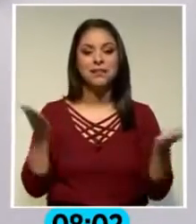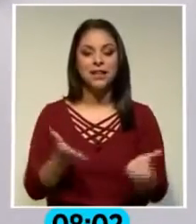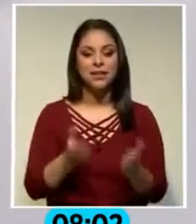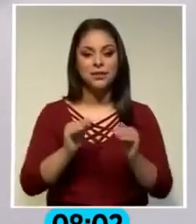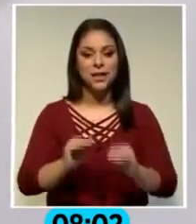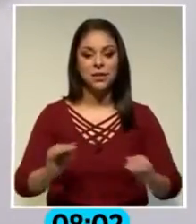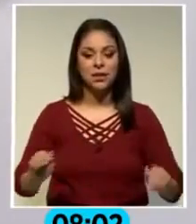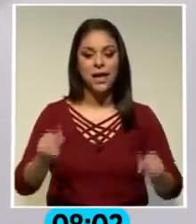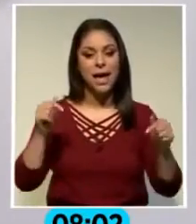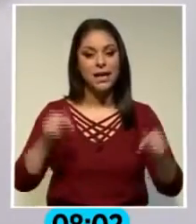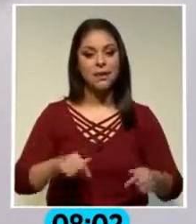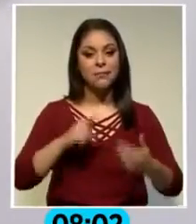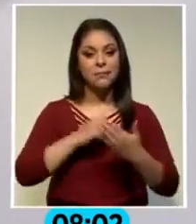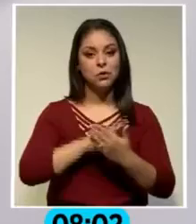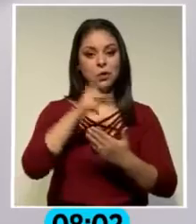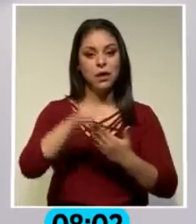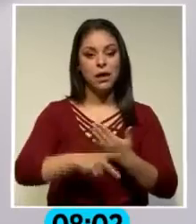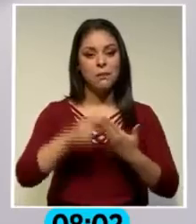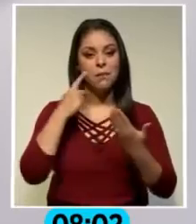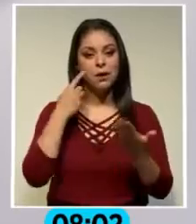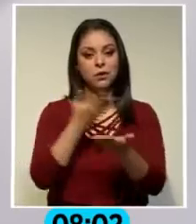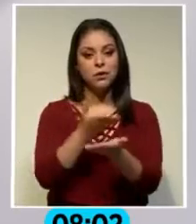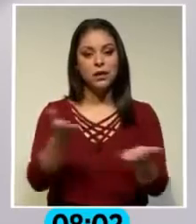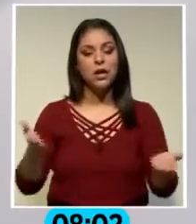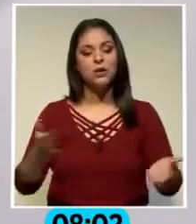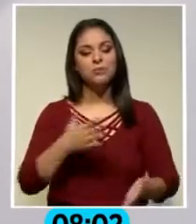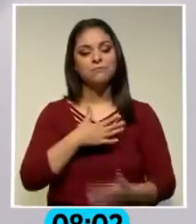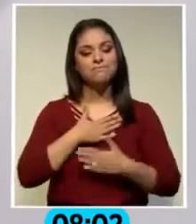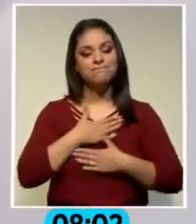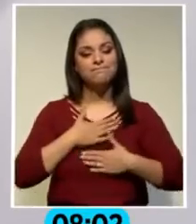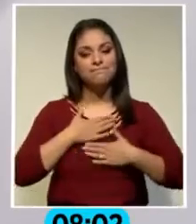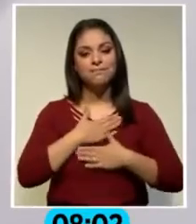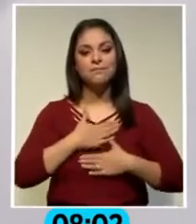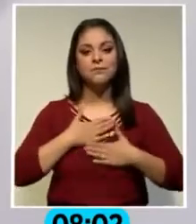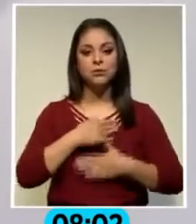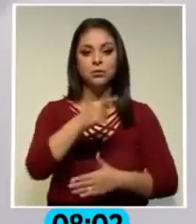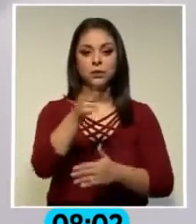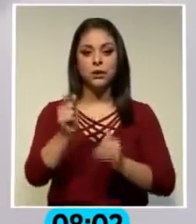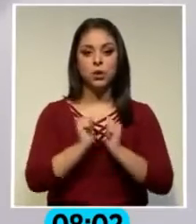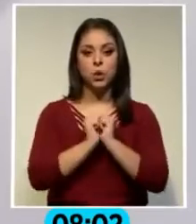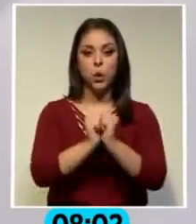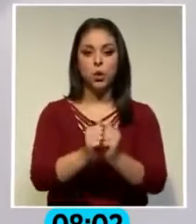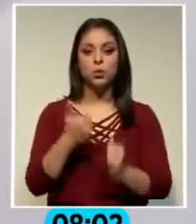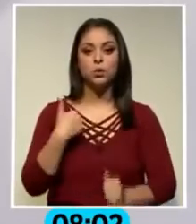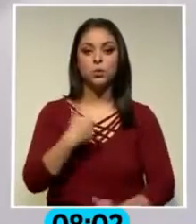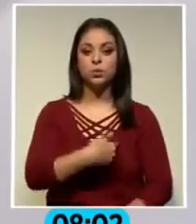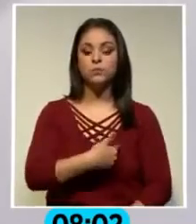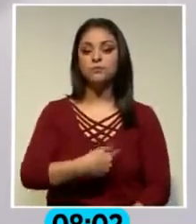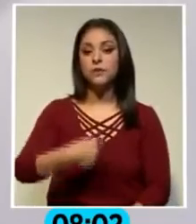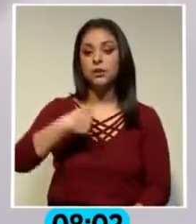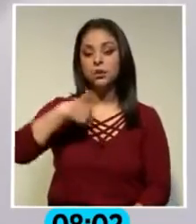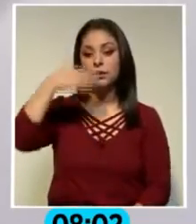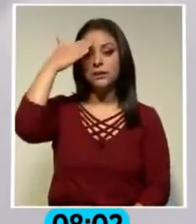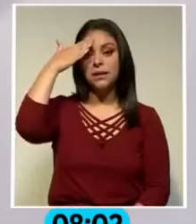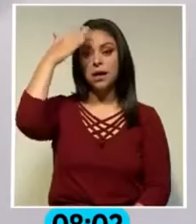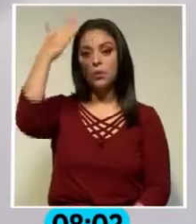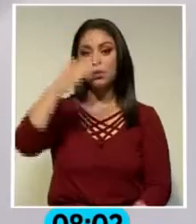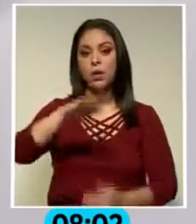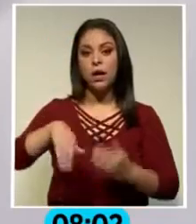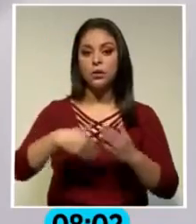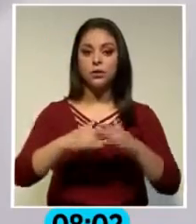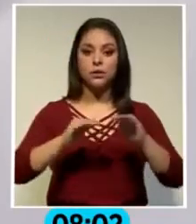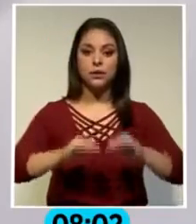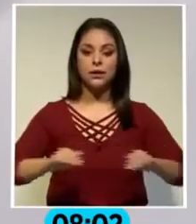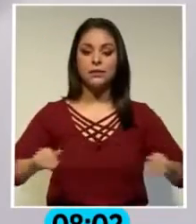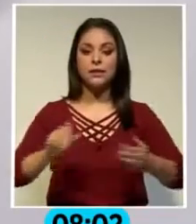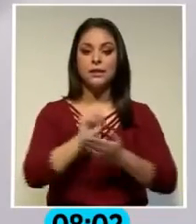programa y de verdad que muy complacidas de que estén aquí con nosotros. Y antes de que se me olvide, tengo que enviarles un saludo a todos los niños y las niñas de